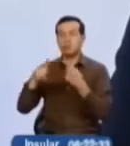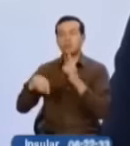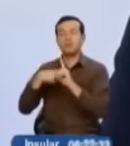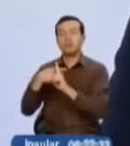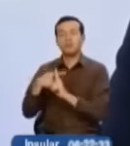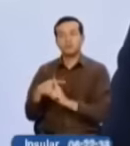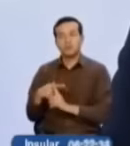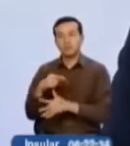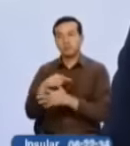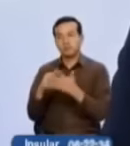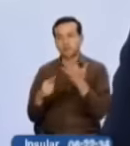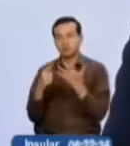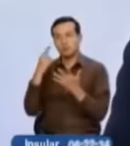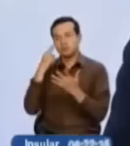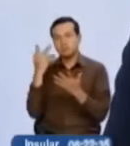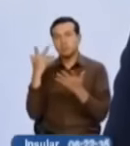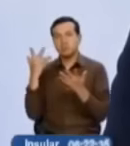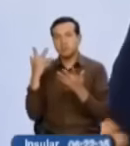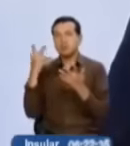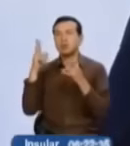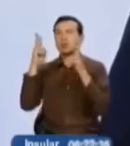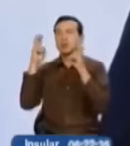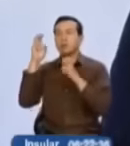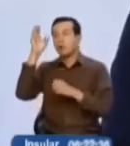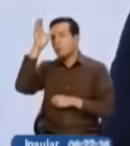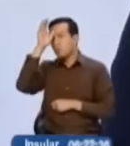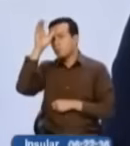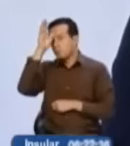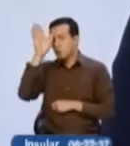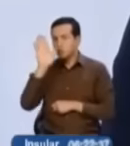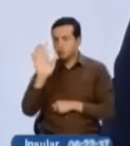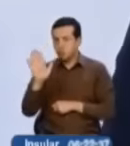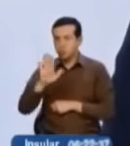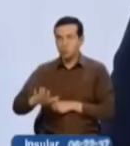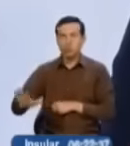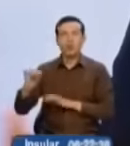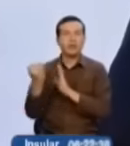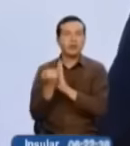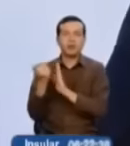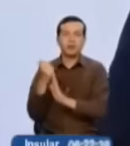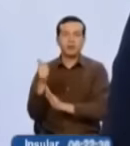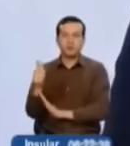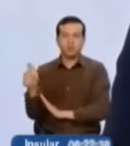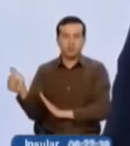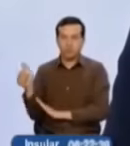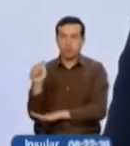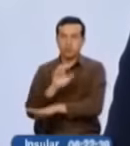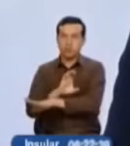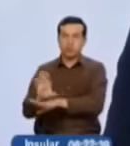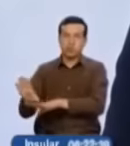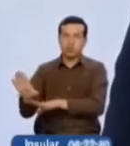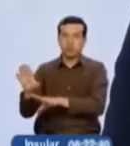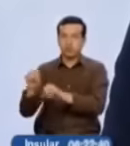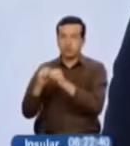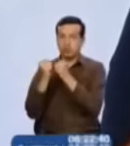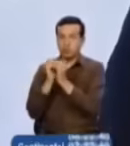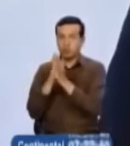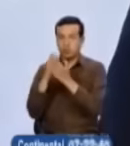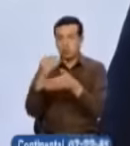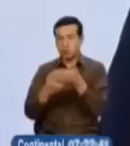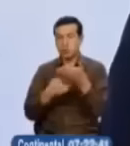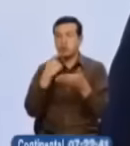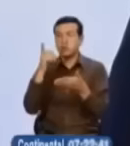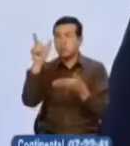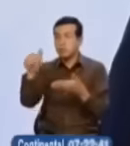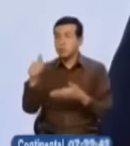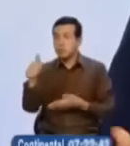elementos de presión que se basan en aspectos culturales, en aspectos locales, en una presión social, incluso dice mucha literatura, que hace